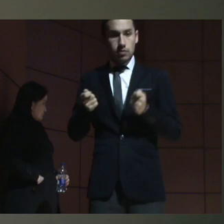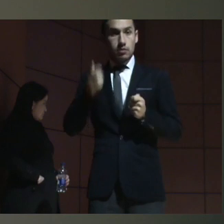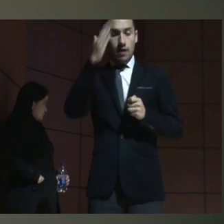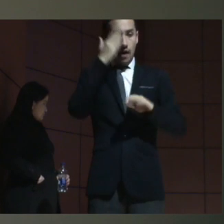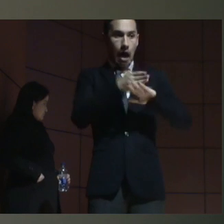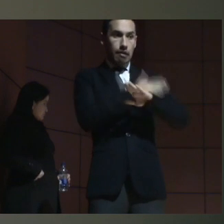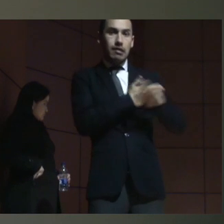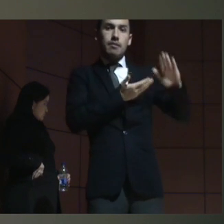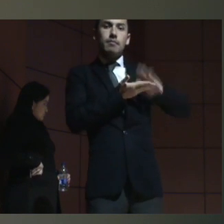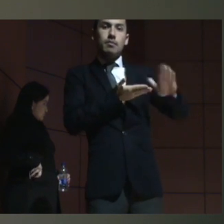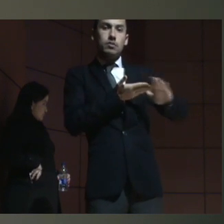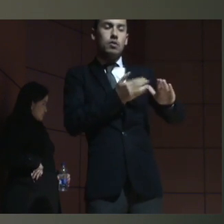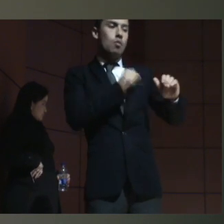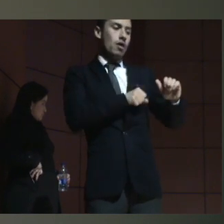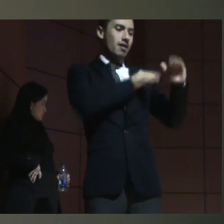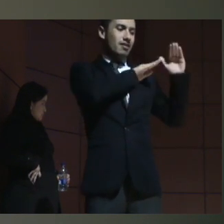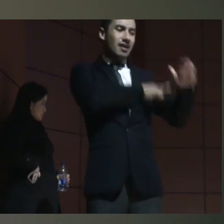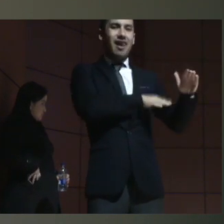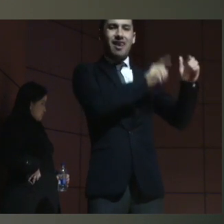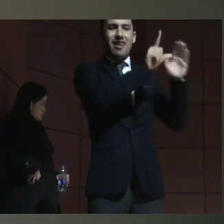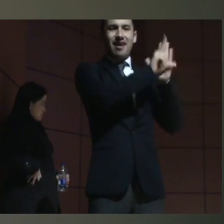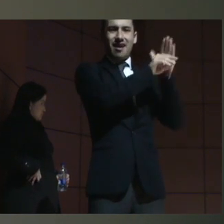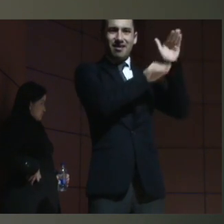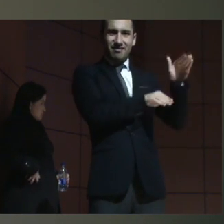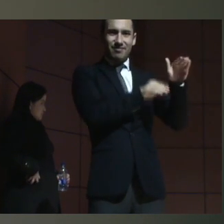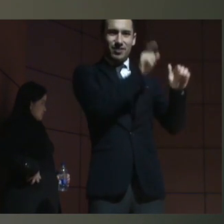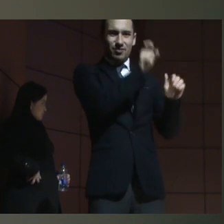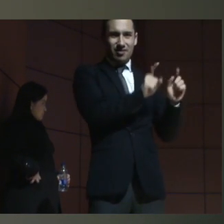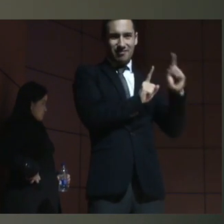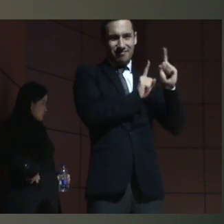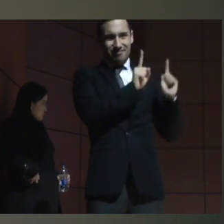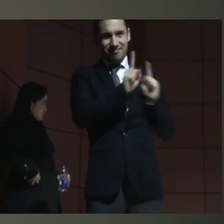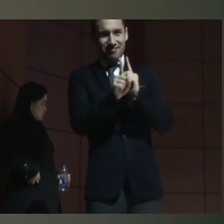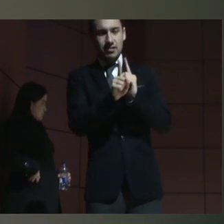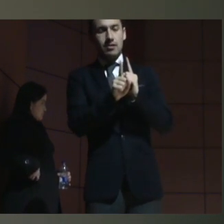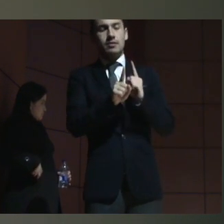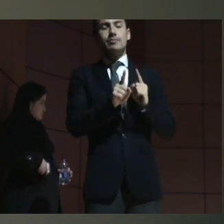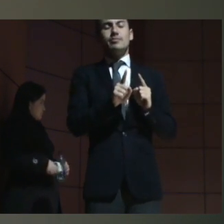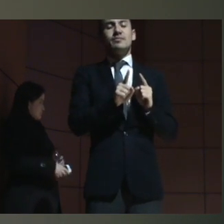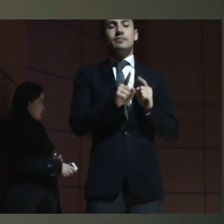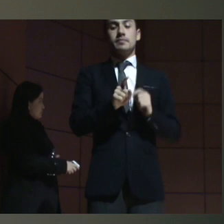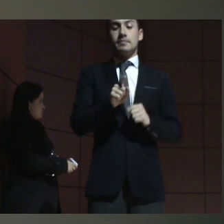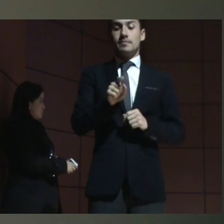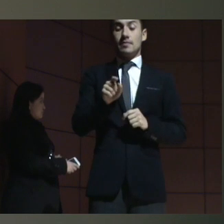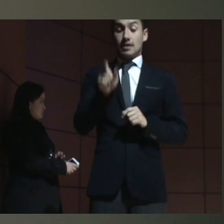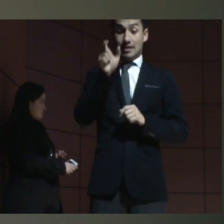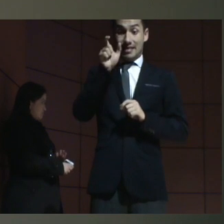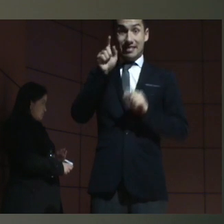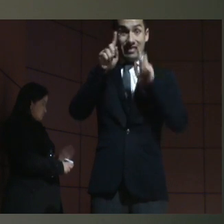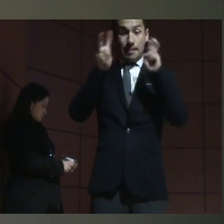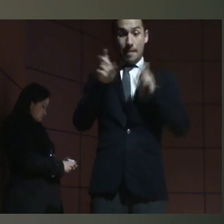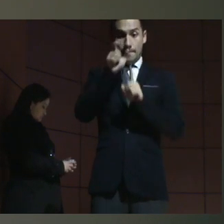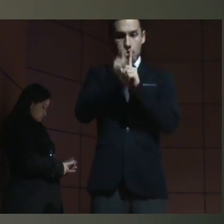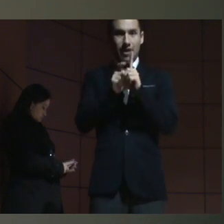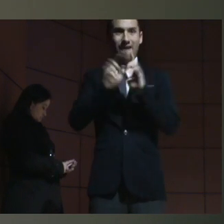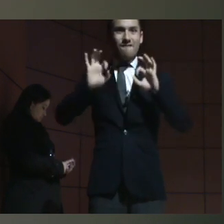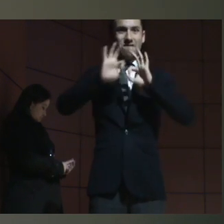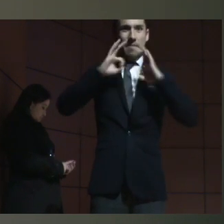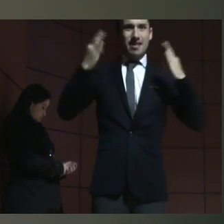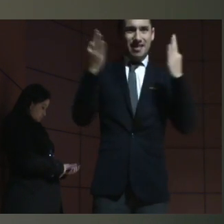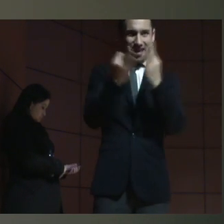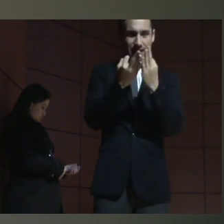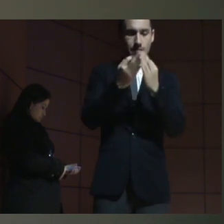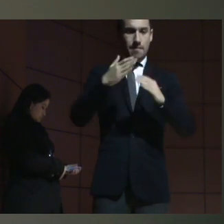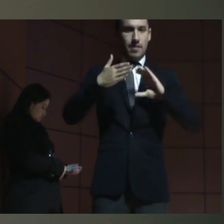consentimiento del representante legal en cuanto a la esfera familiar y personal el